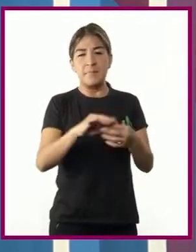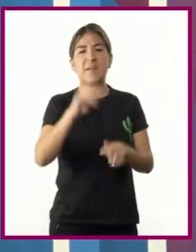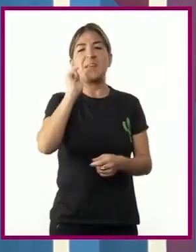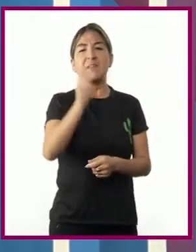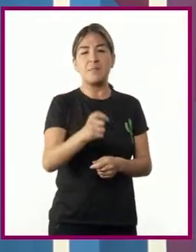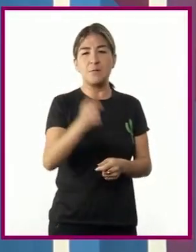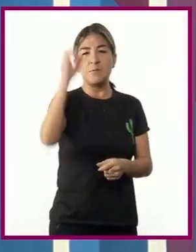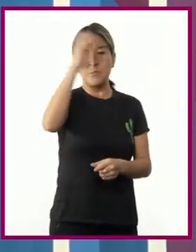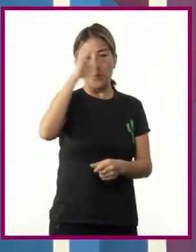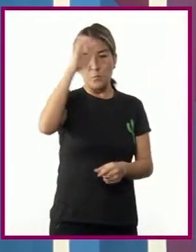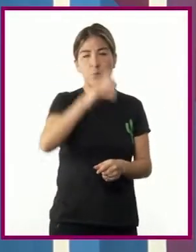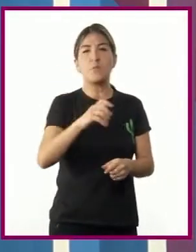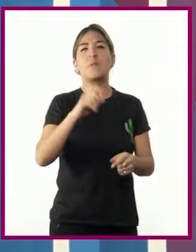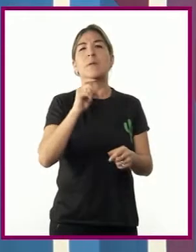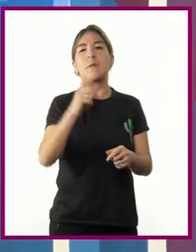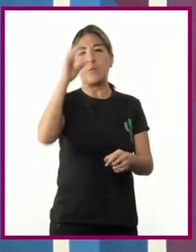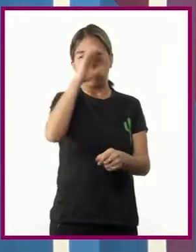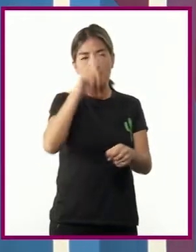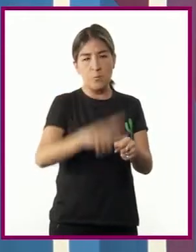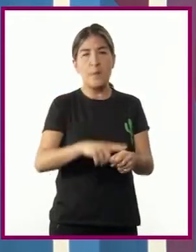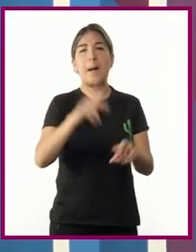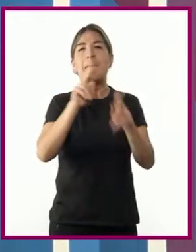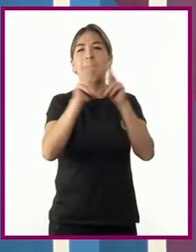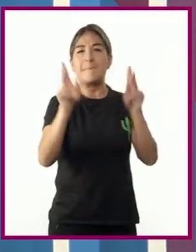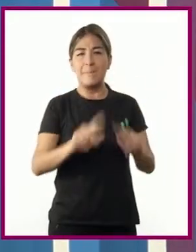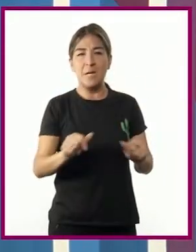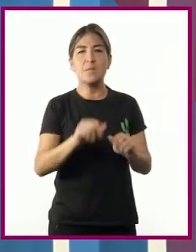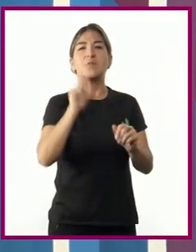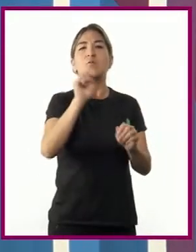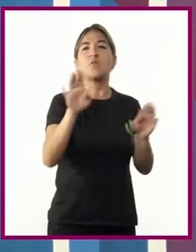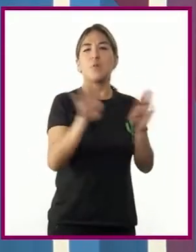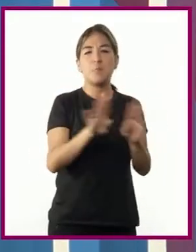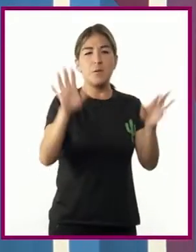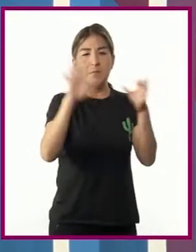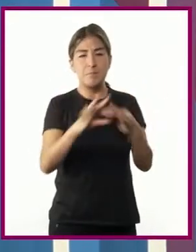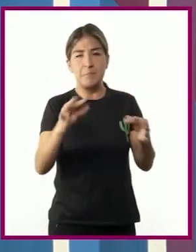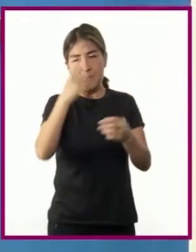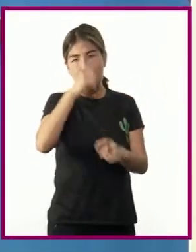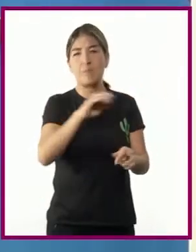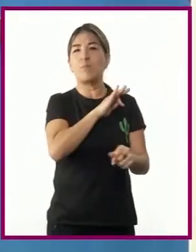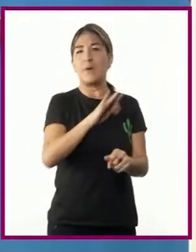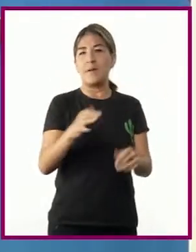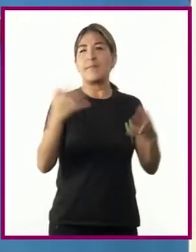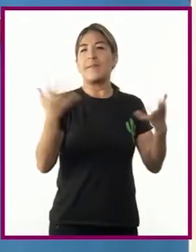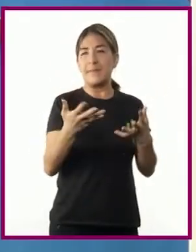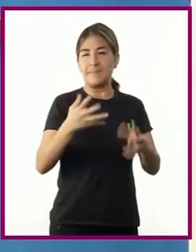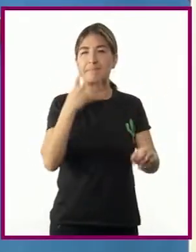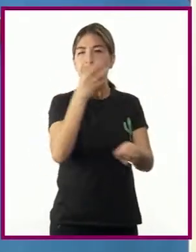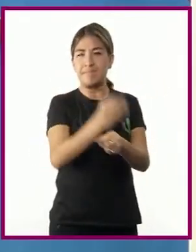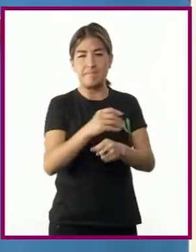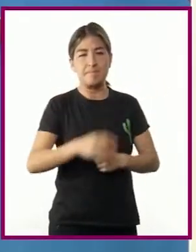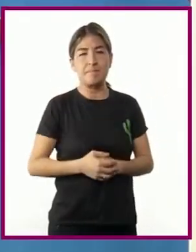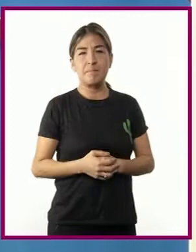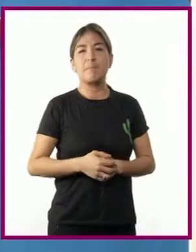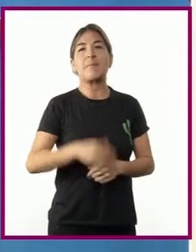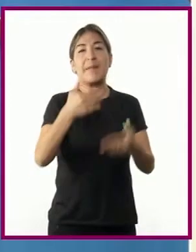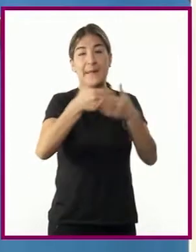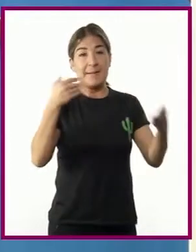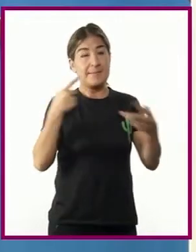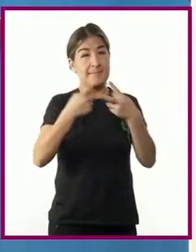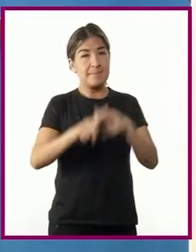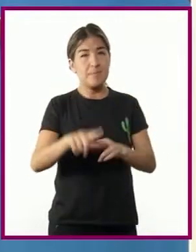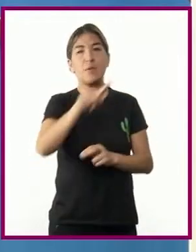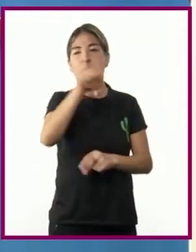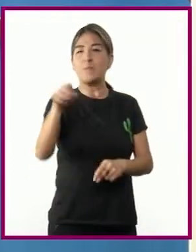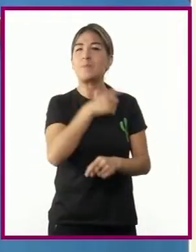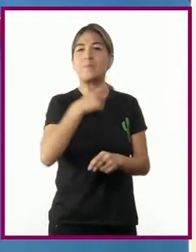antecedentes de la cultura de paz y se aludirán los ámbitos en que se puede aplicar. Antes de dar inicio, pónganse cómodas